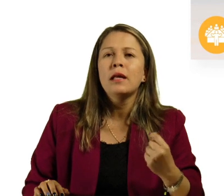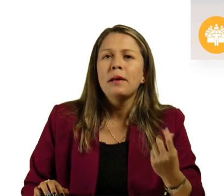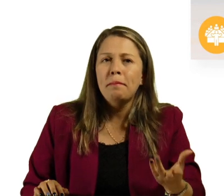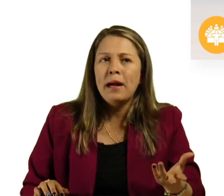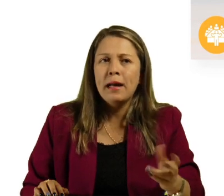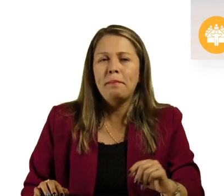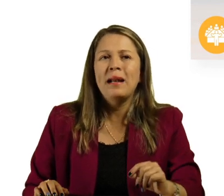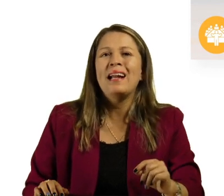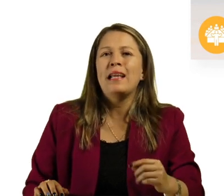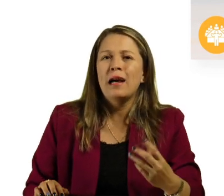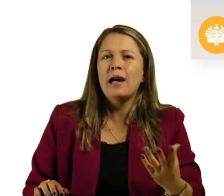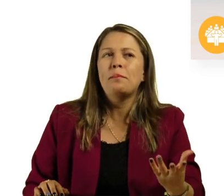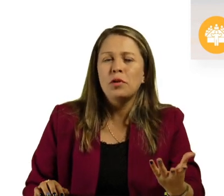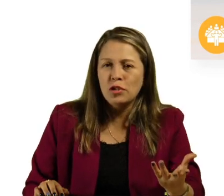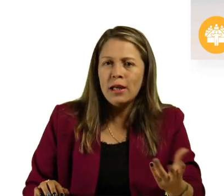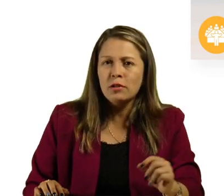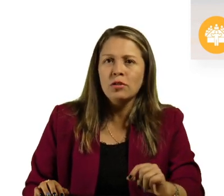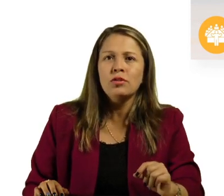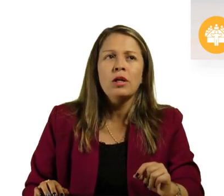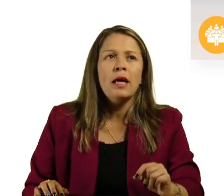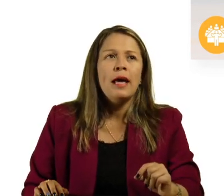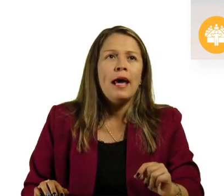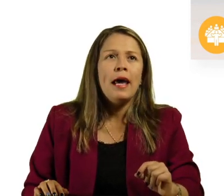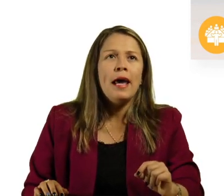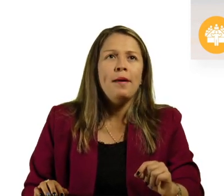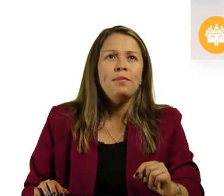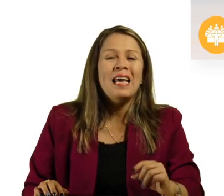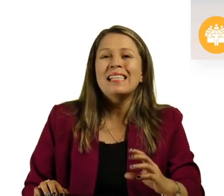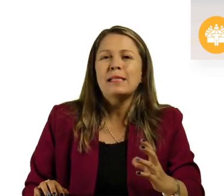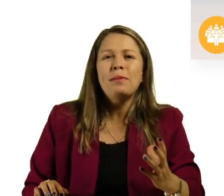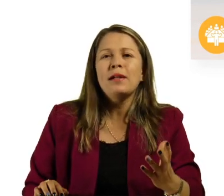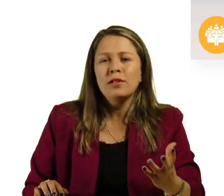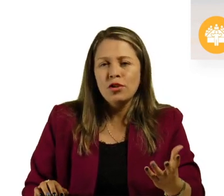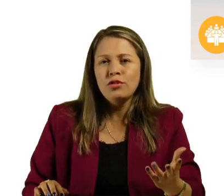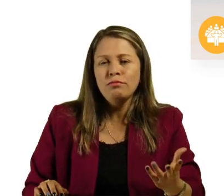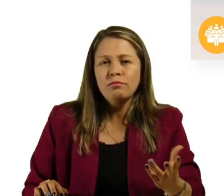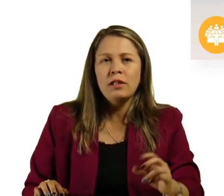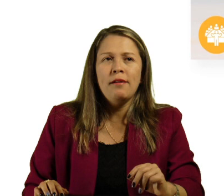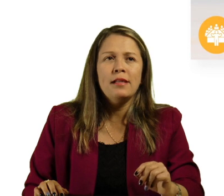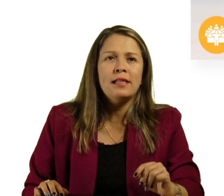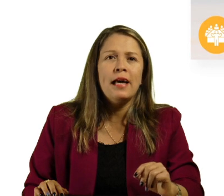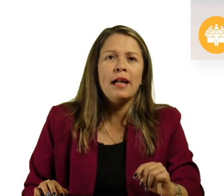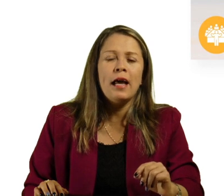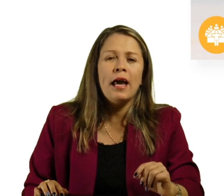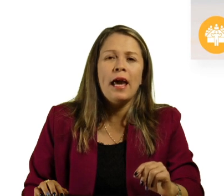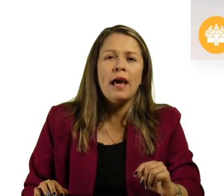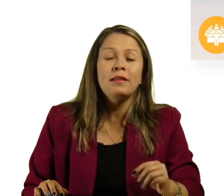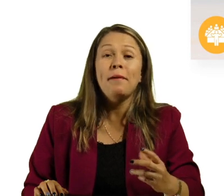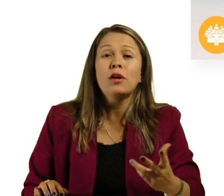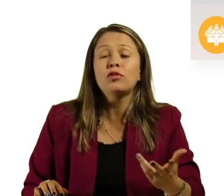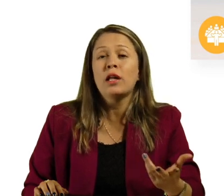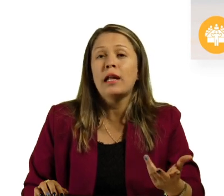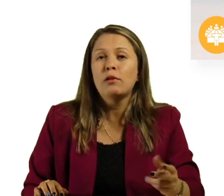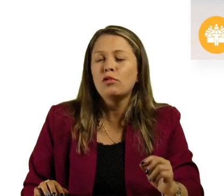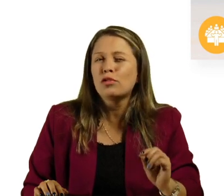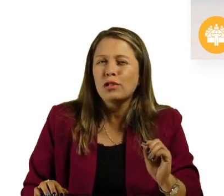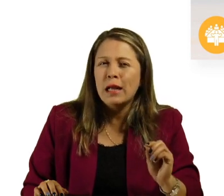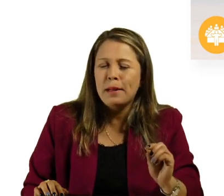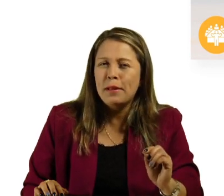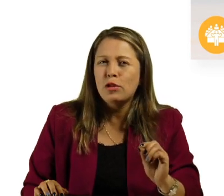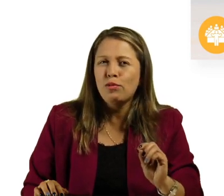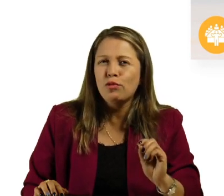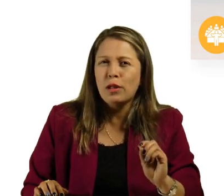objetivos, para planear proyectos. Esta planeación debe contener